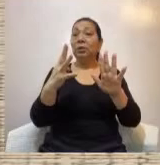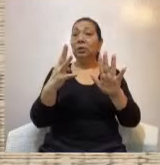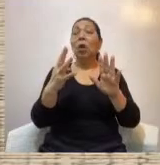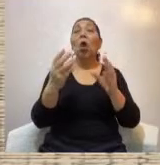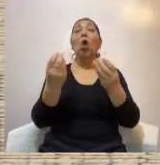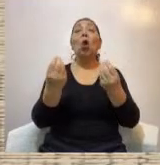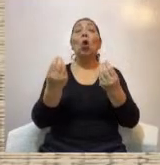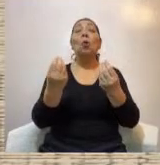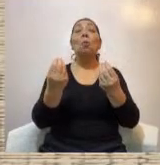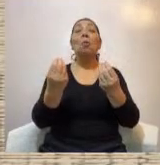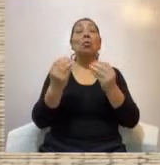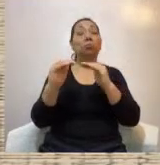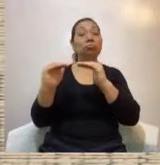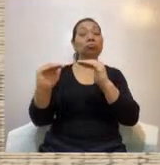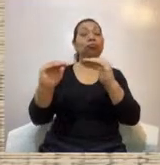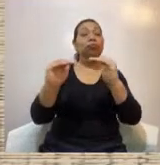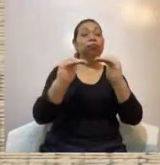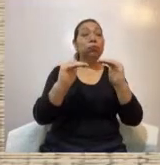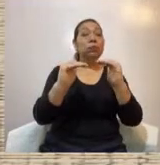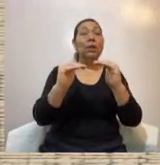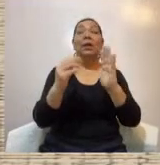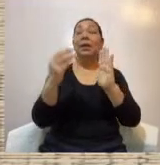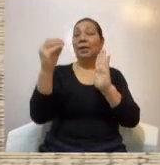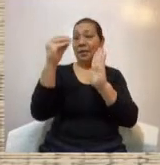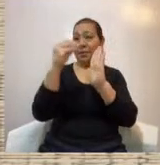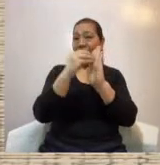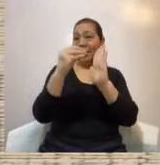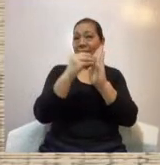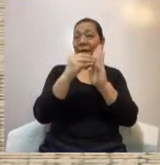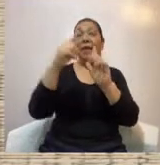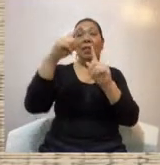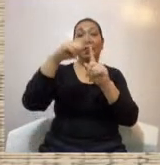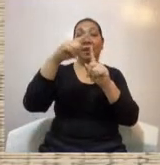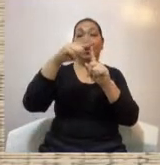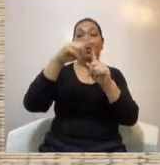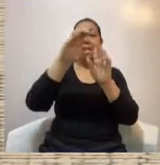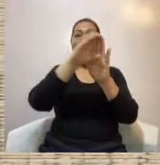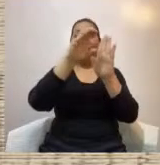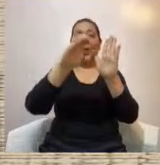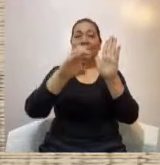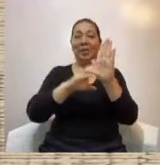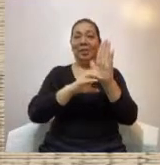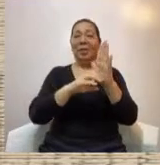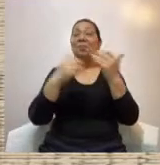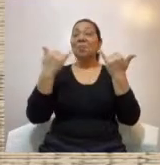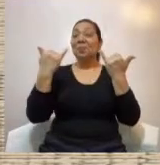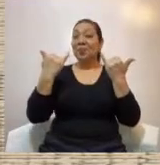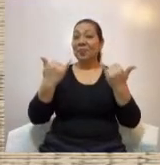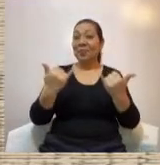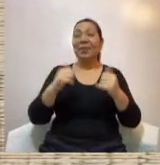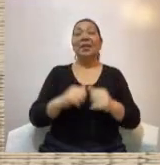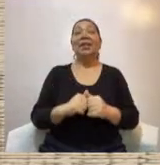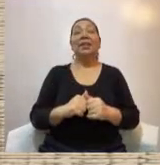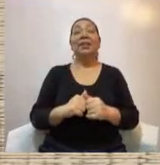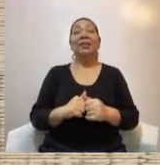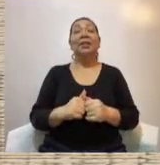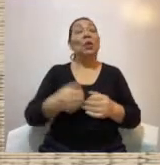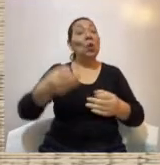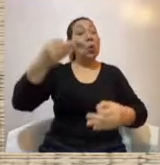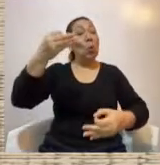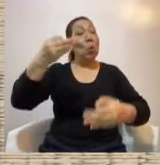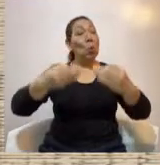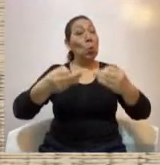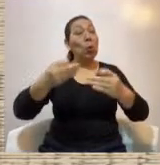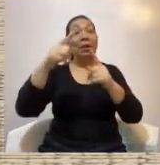009-2019 conforme a los lineamientos establecidos por el Tribunal Constitucional. De este modo, en